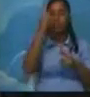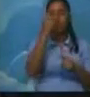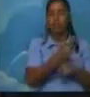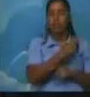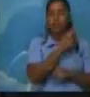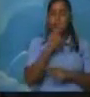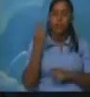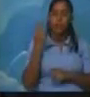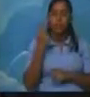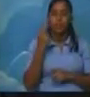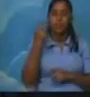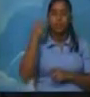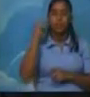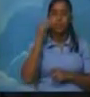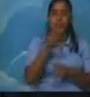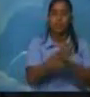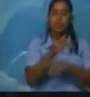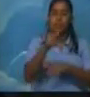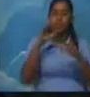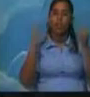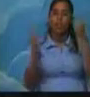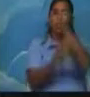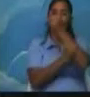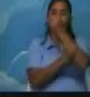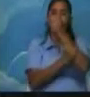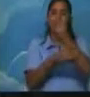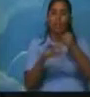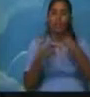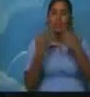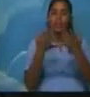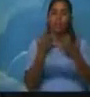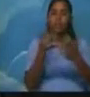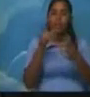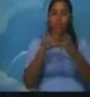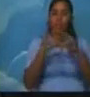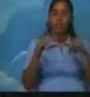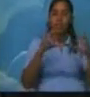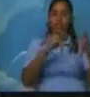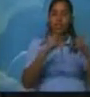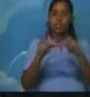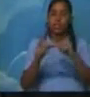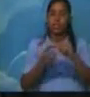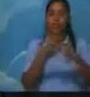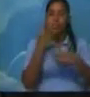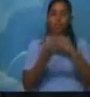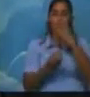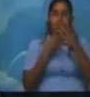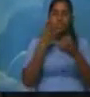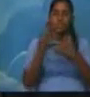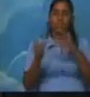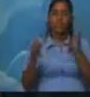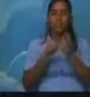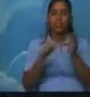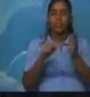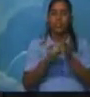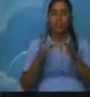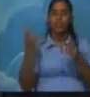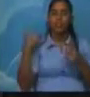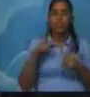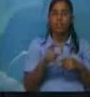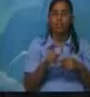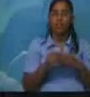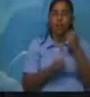prometió por medio de Abraham que le iba a dar una tierra fructífera era donde habría